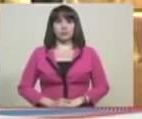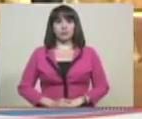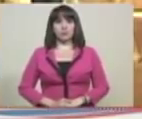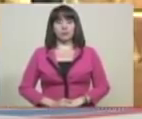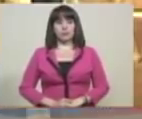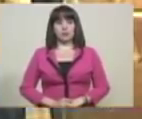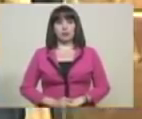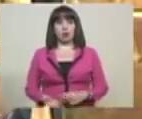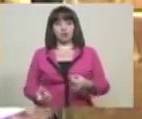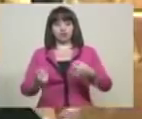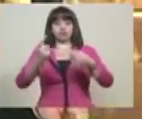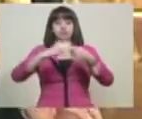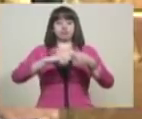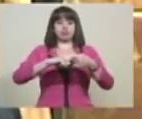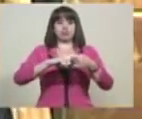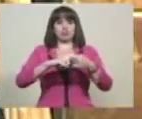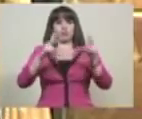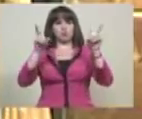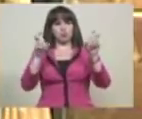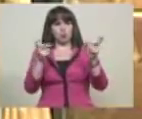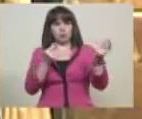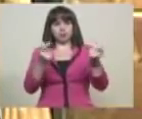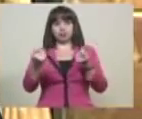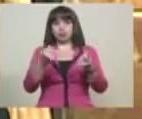un anclaje recuperador.